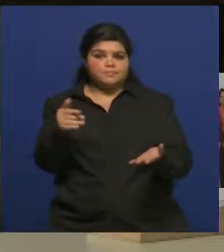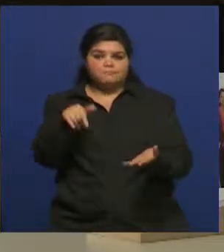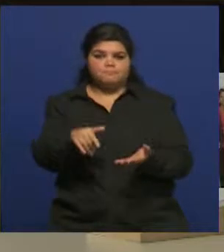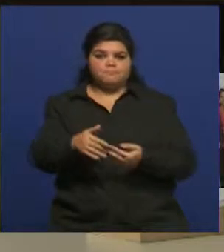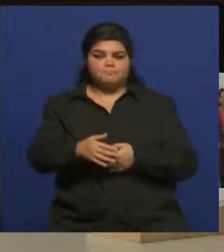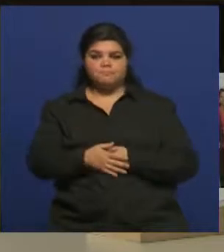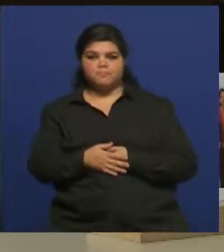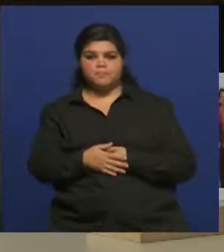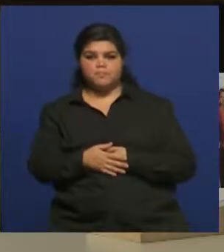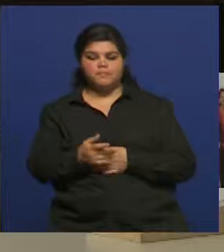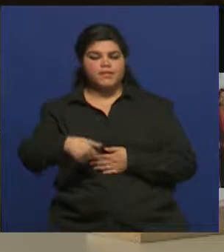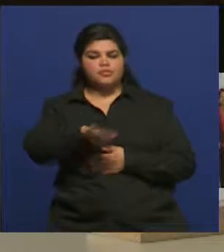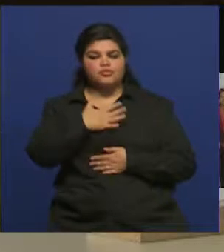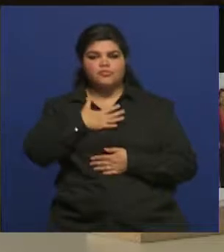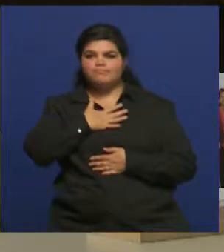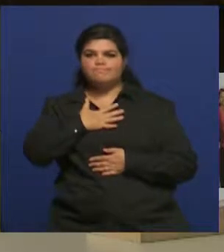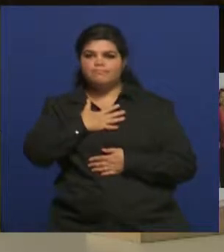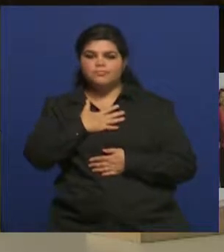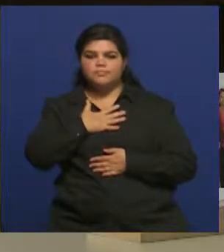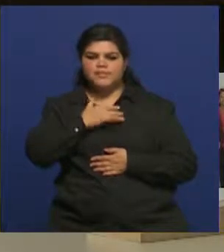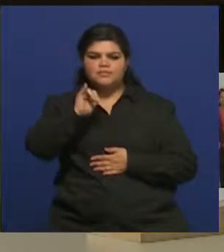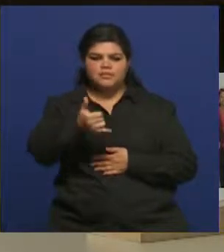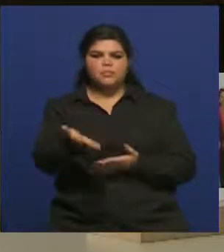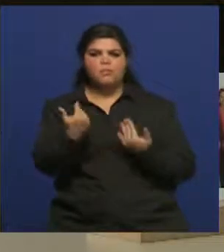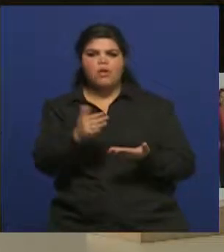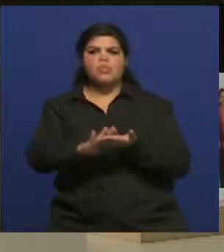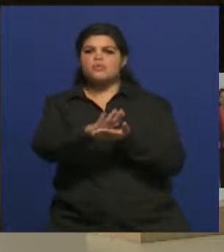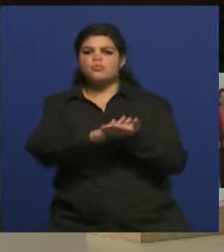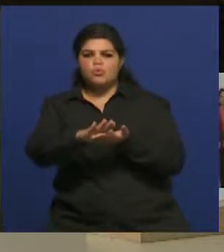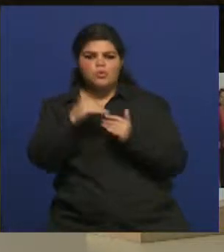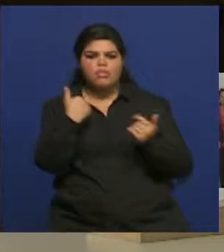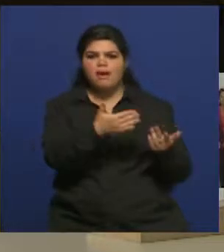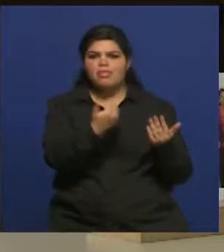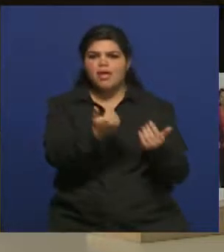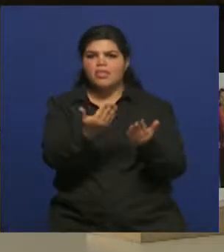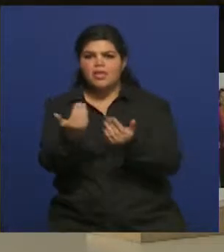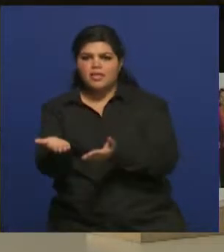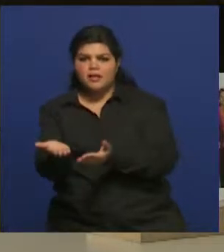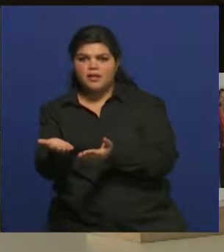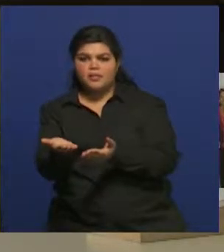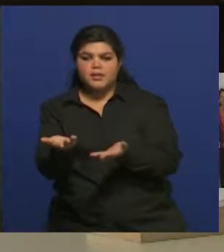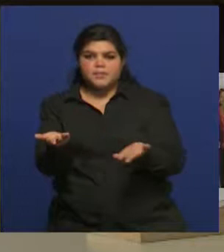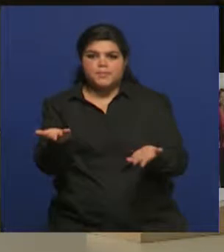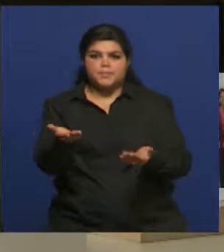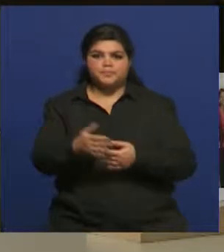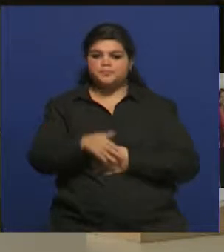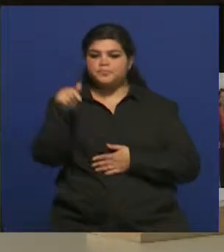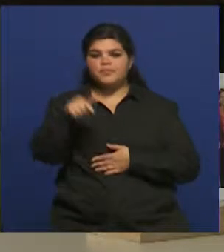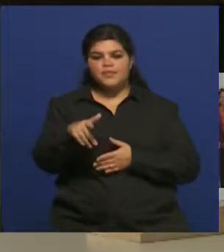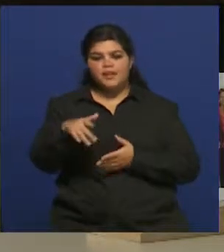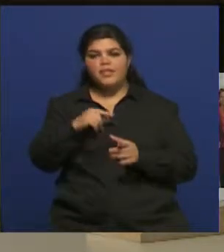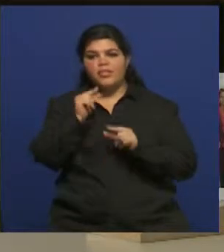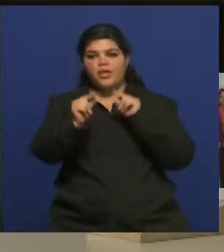pretendíamos sin sentirnos que podíamos dar solución a todo, pero bueno, intentar avanzar por un